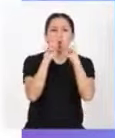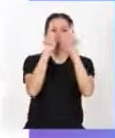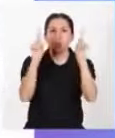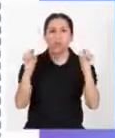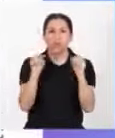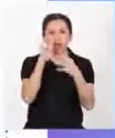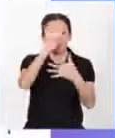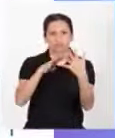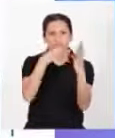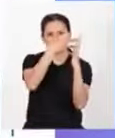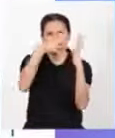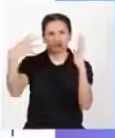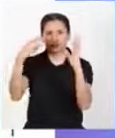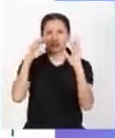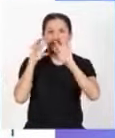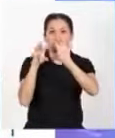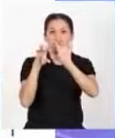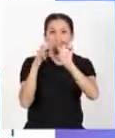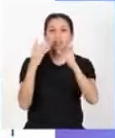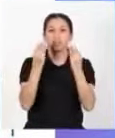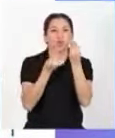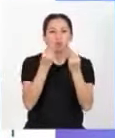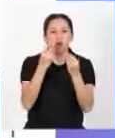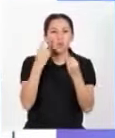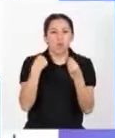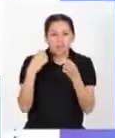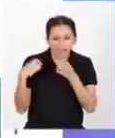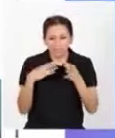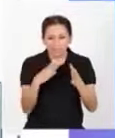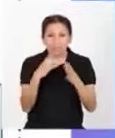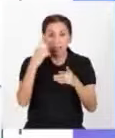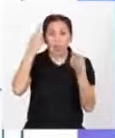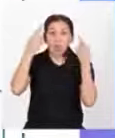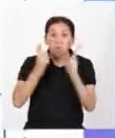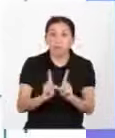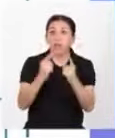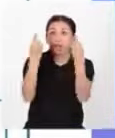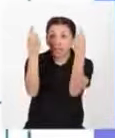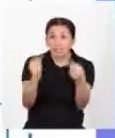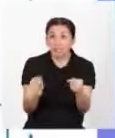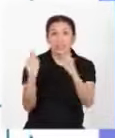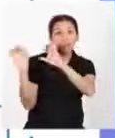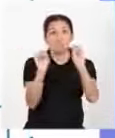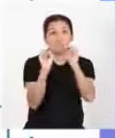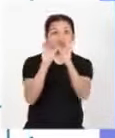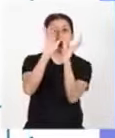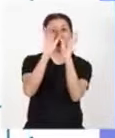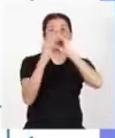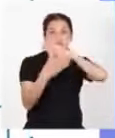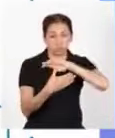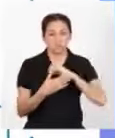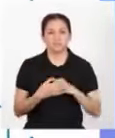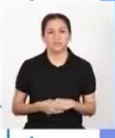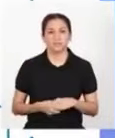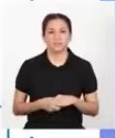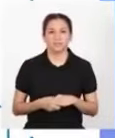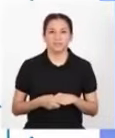partir de unos trazos. Lo suficiente para elaborar nuestra estrategia ante los fenómenos naturales.